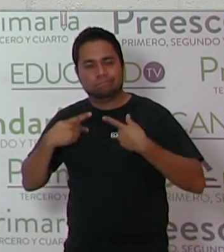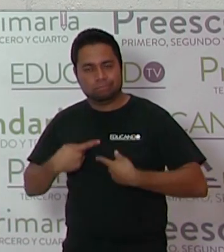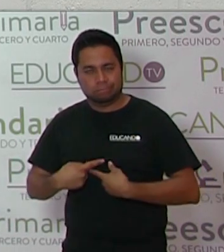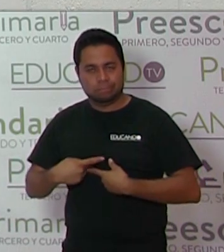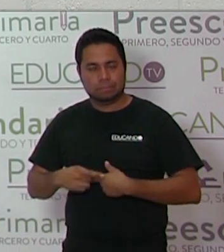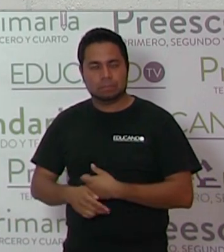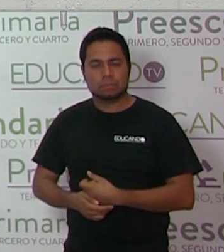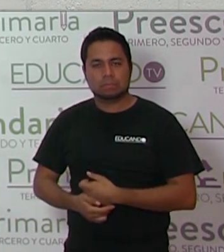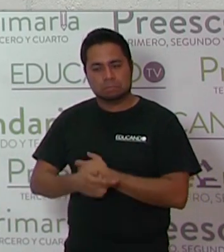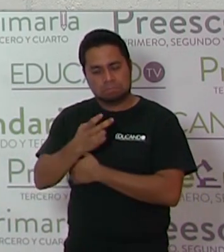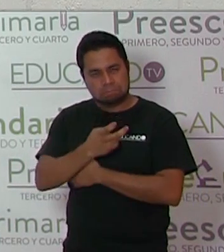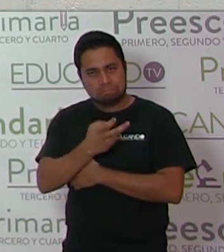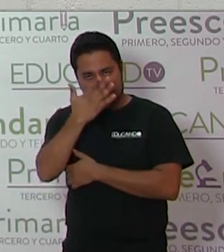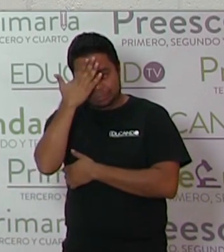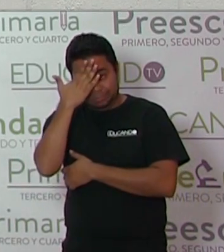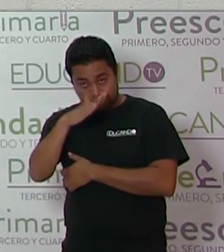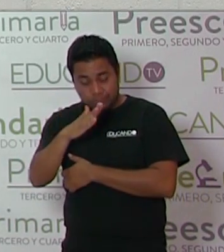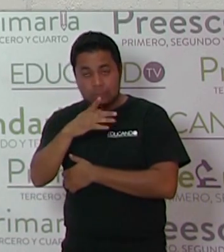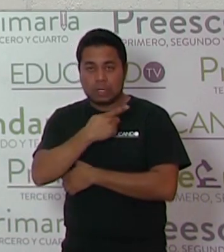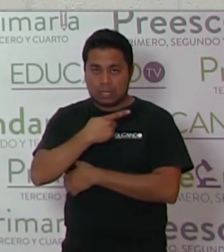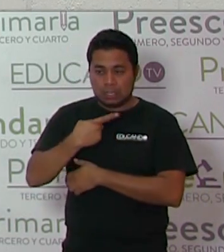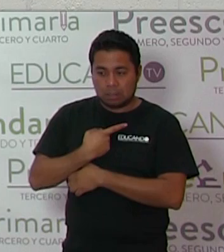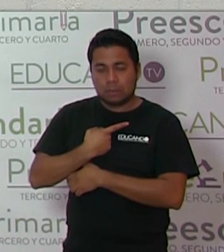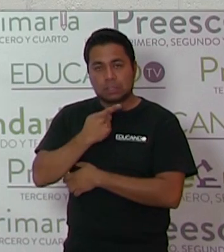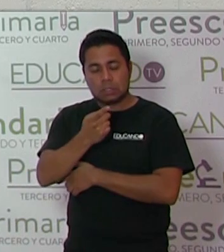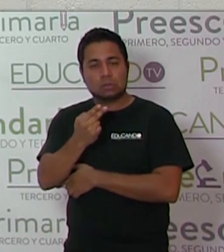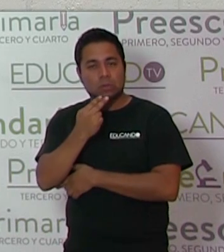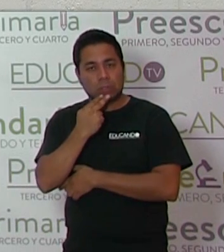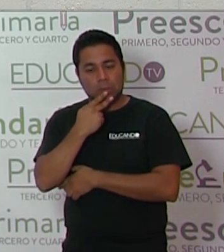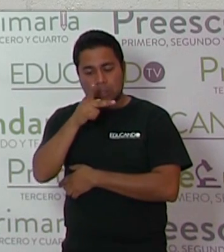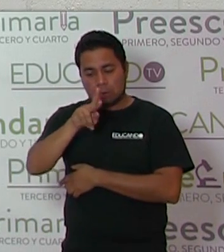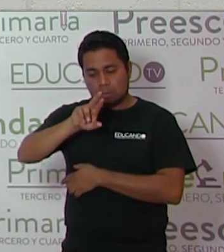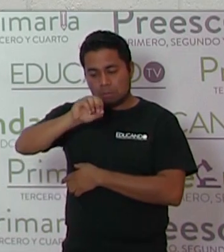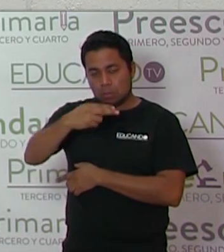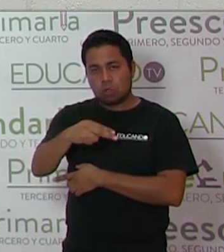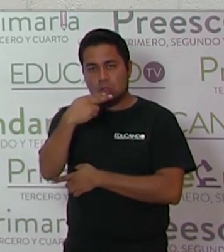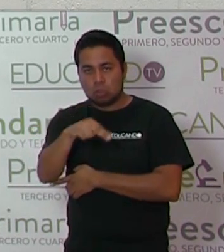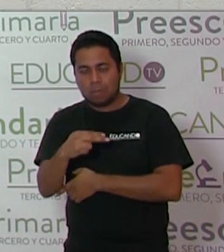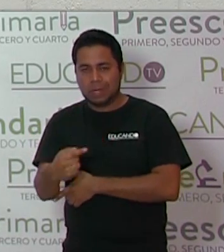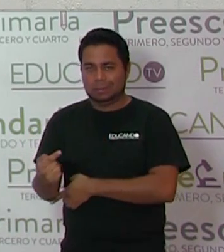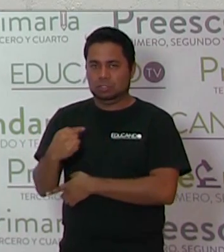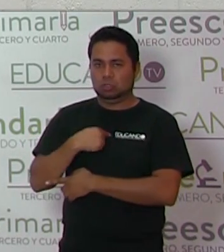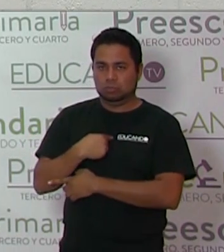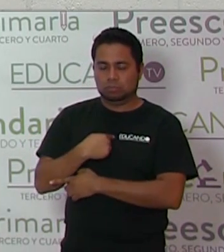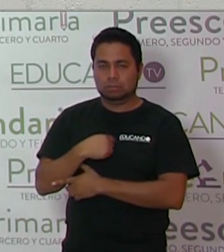persona. Estemos conscientes que vamos a utilizar el pronombre yo.